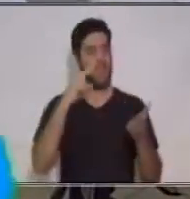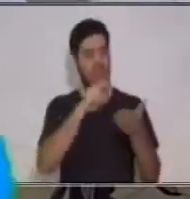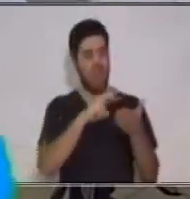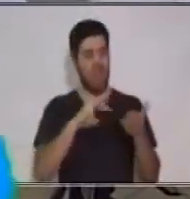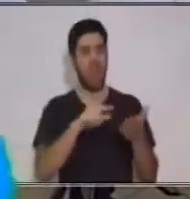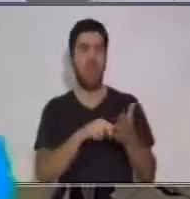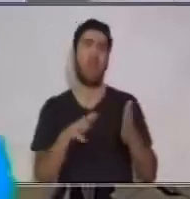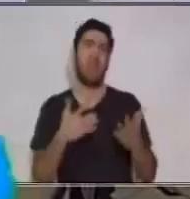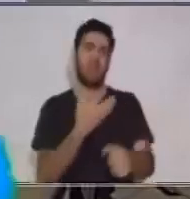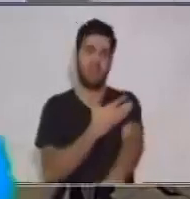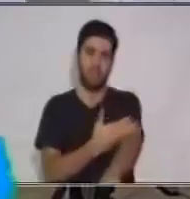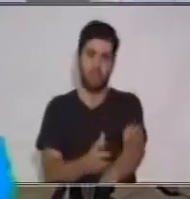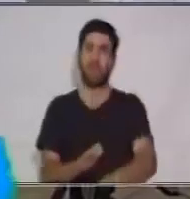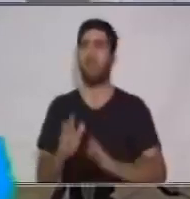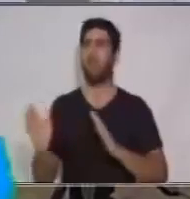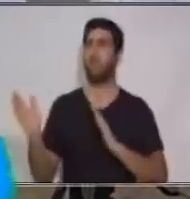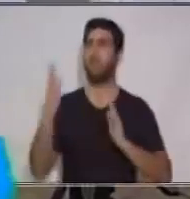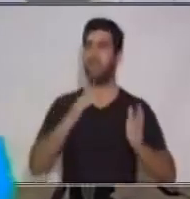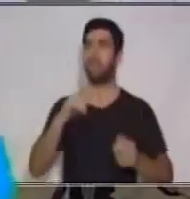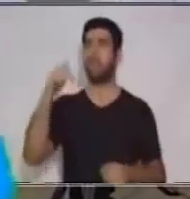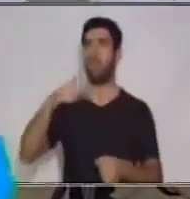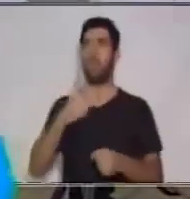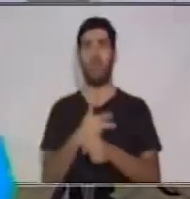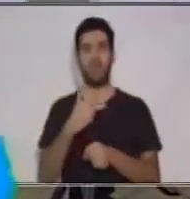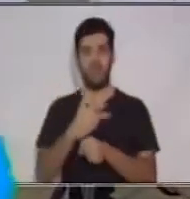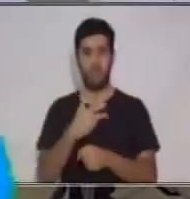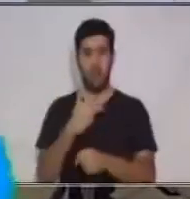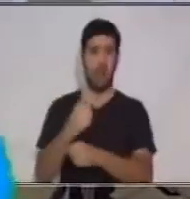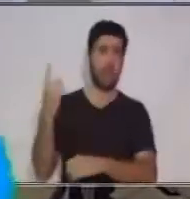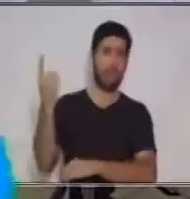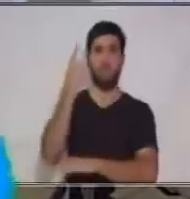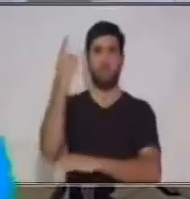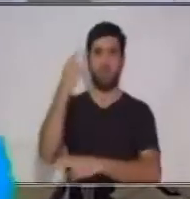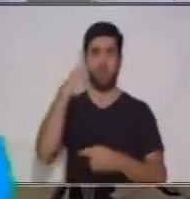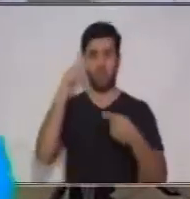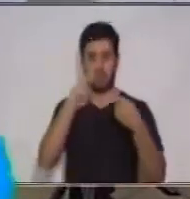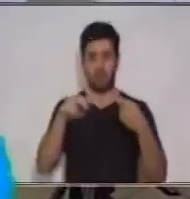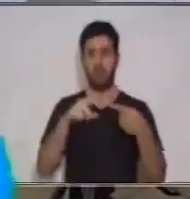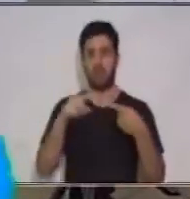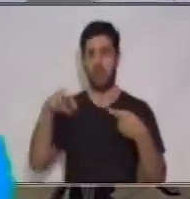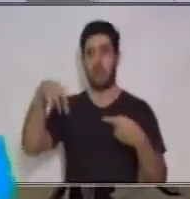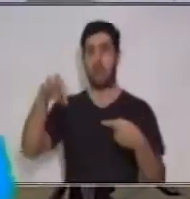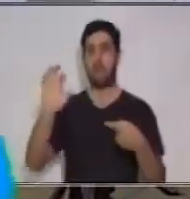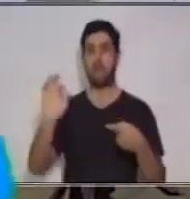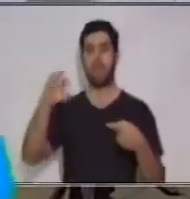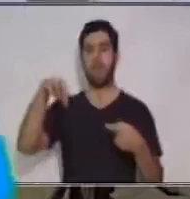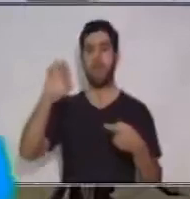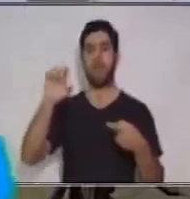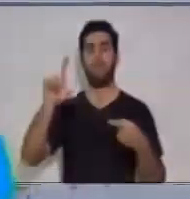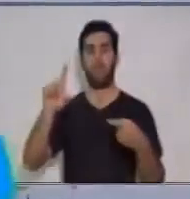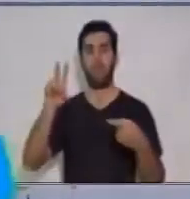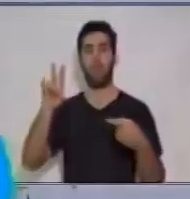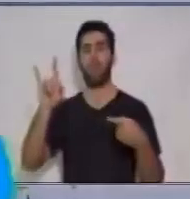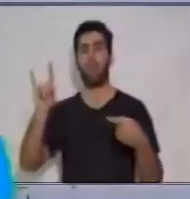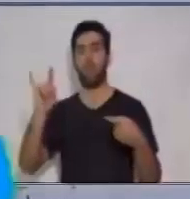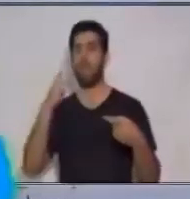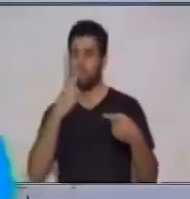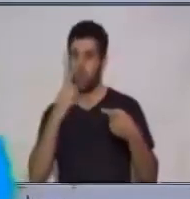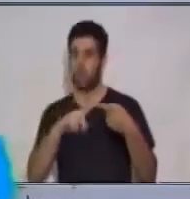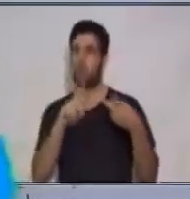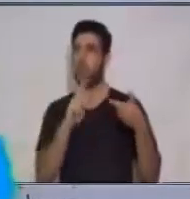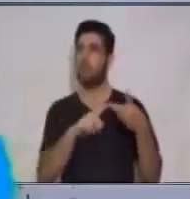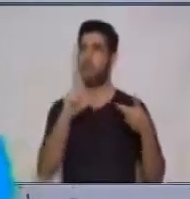estamos leyendo. Los principales textos mayas, pues está el Popol Vuh, el Chilambalam, que es otro